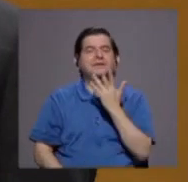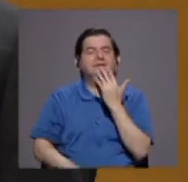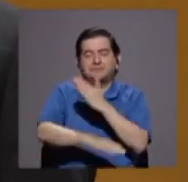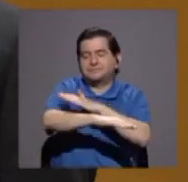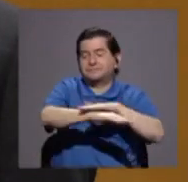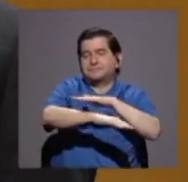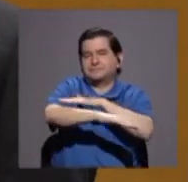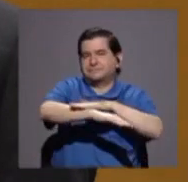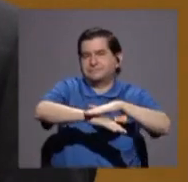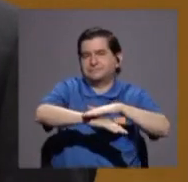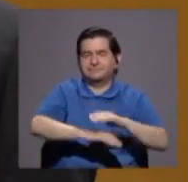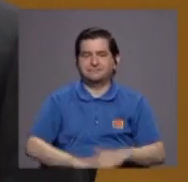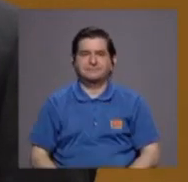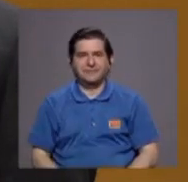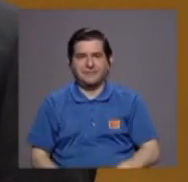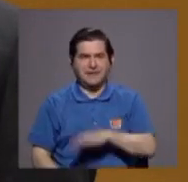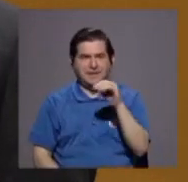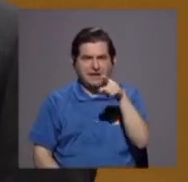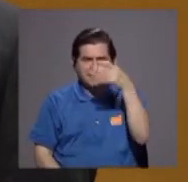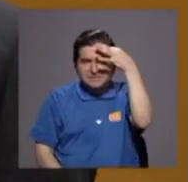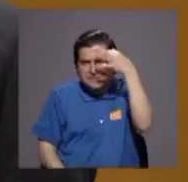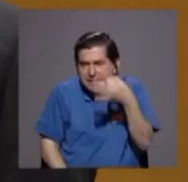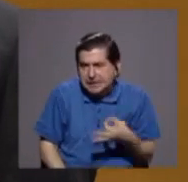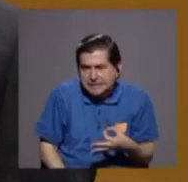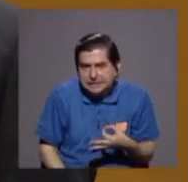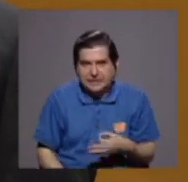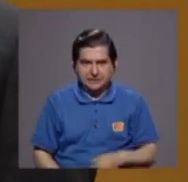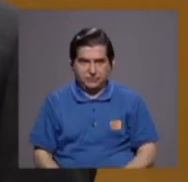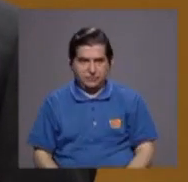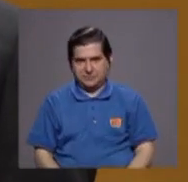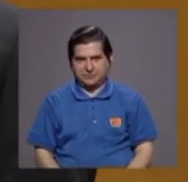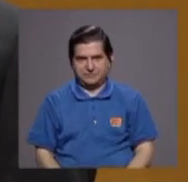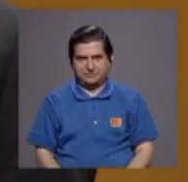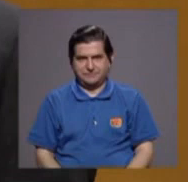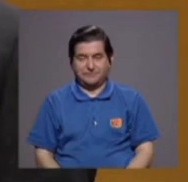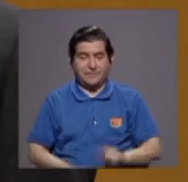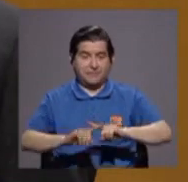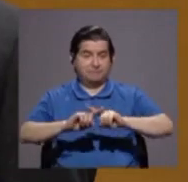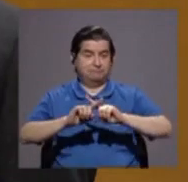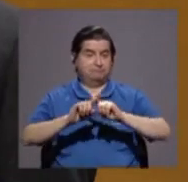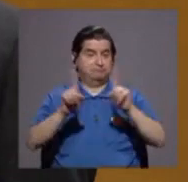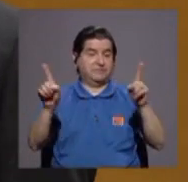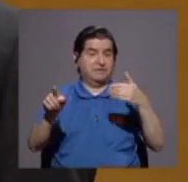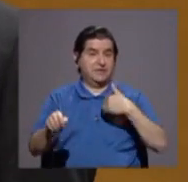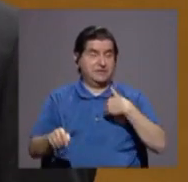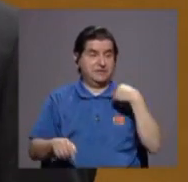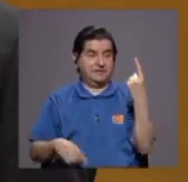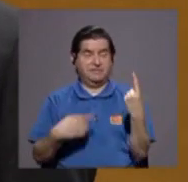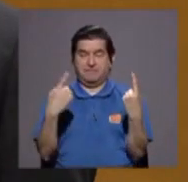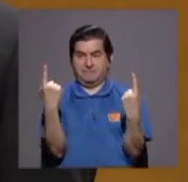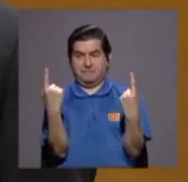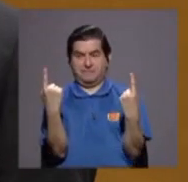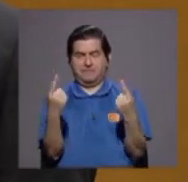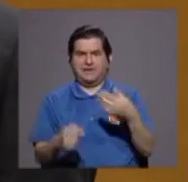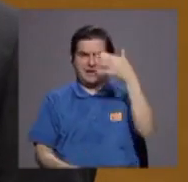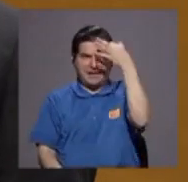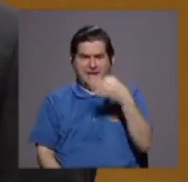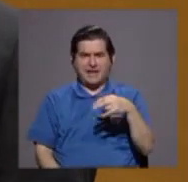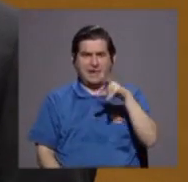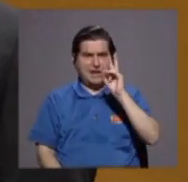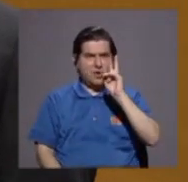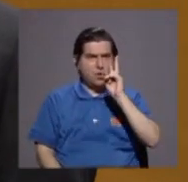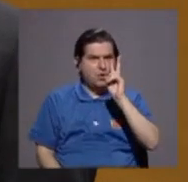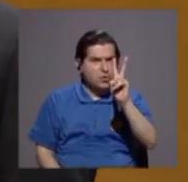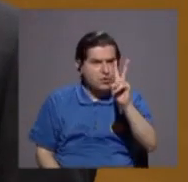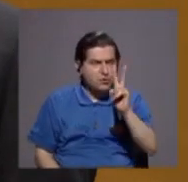y en esta posición diferente Me parece que hay dos medidas